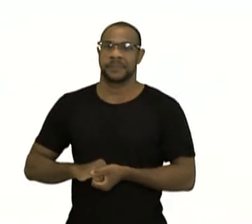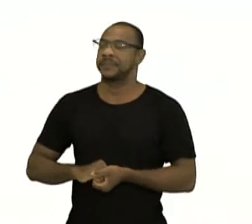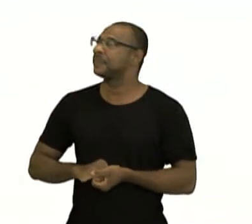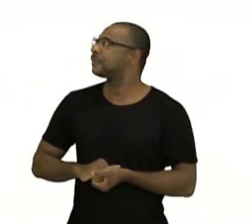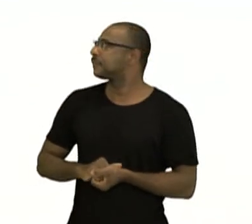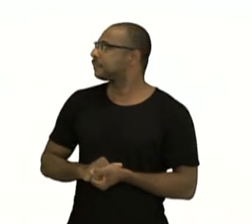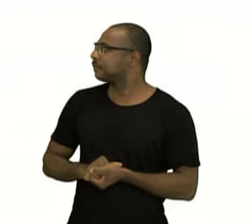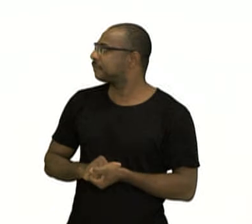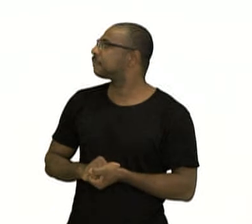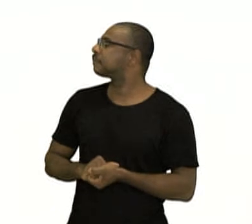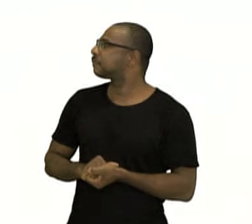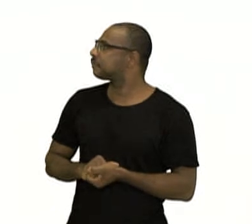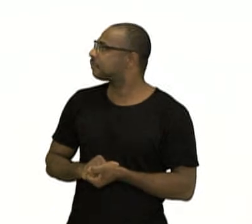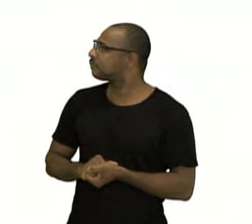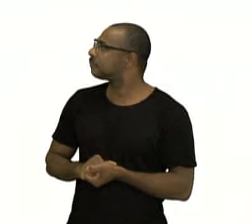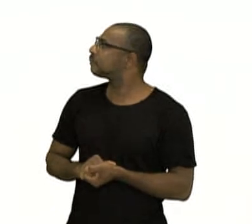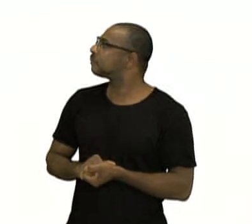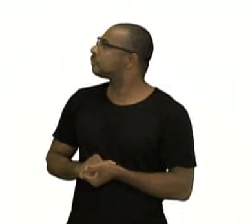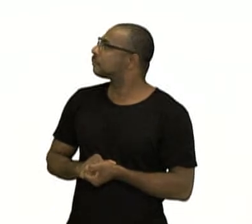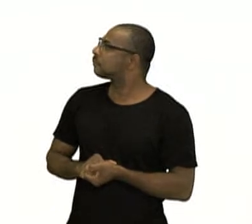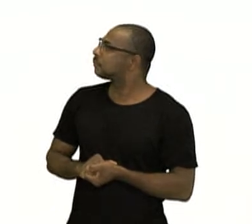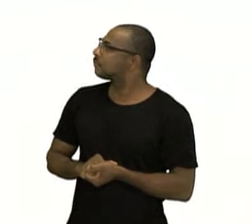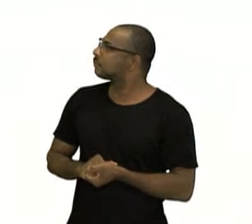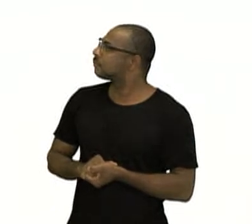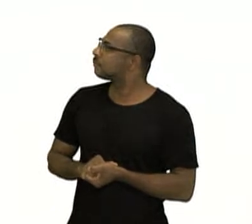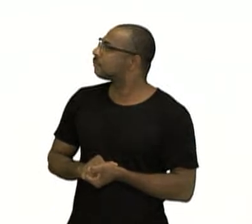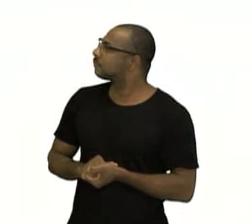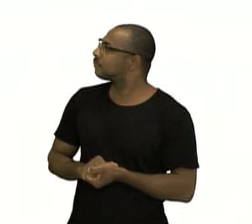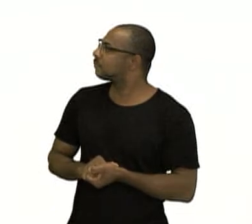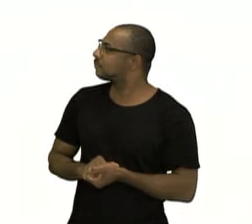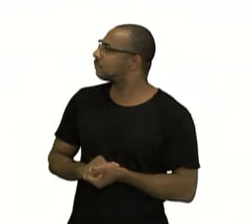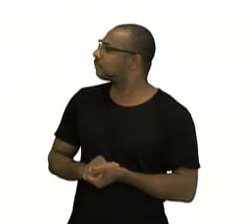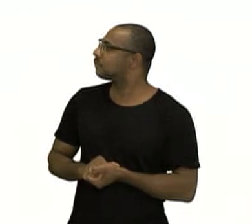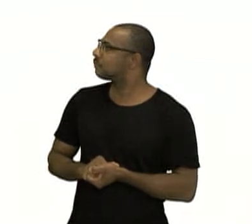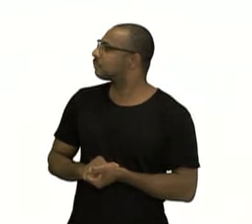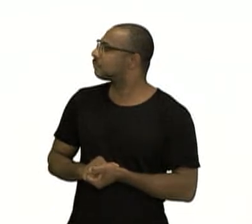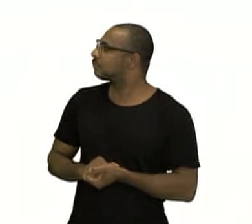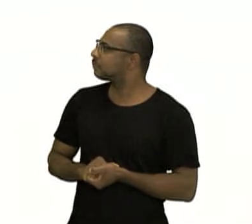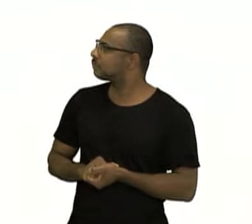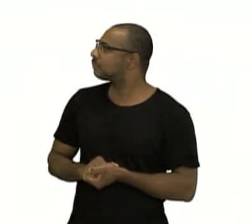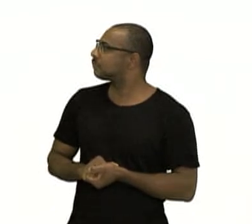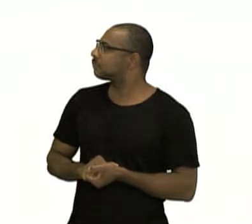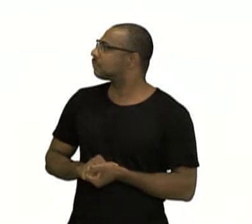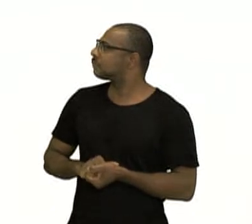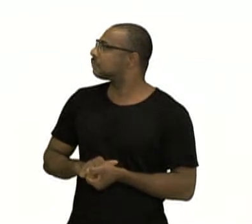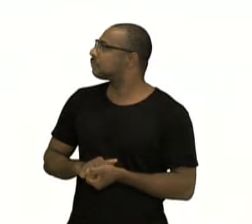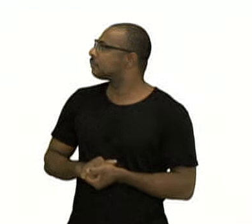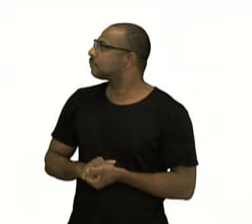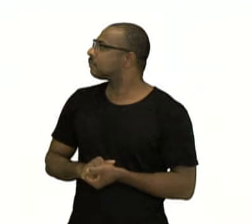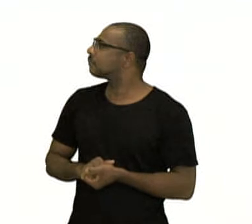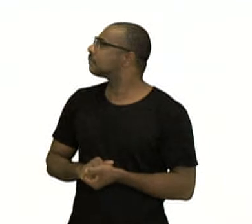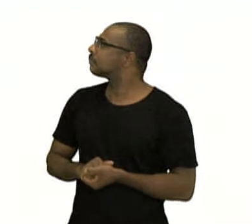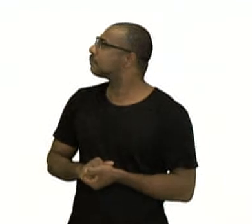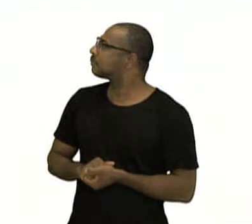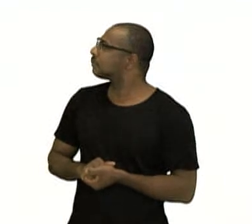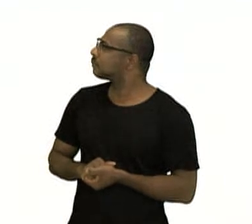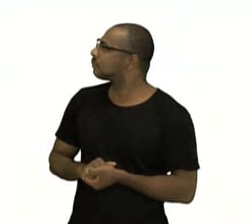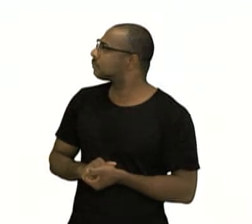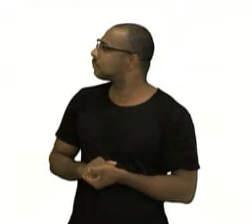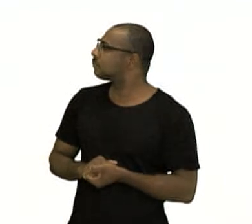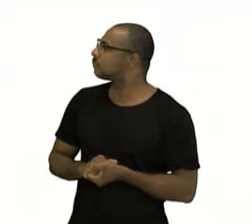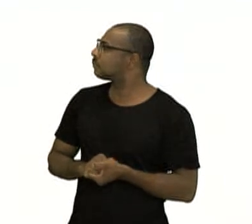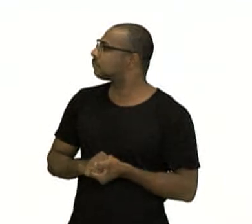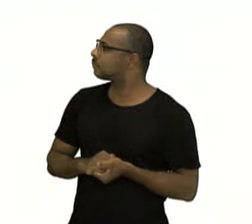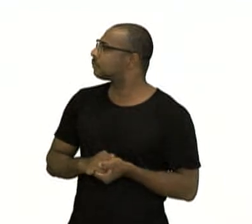No intentaría ser tan perfecto, me relajaría más, sería más tonto de lo que he